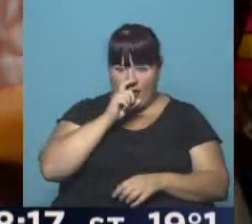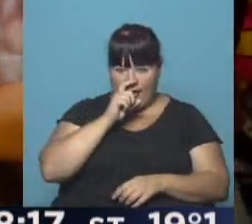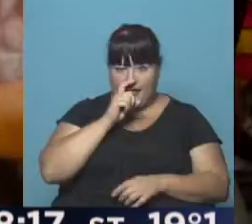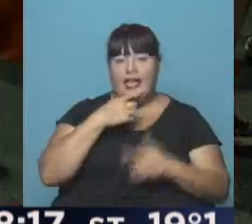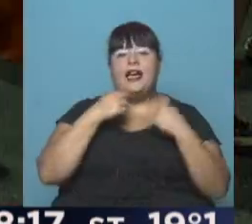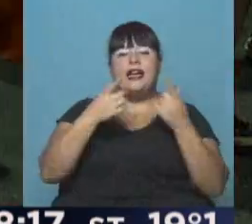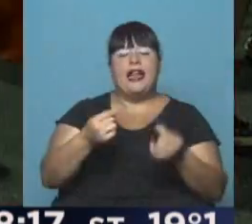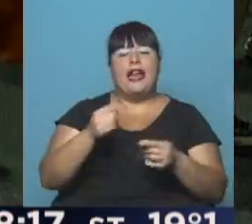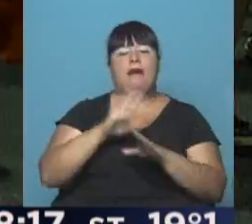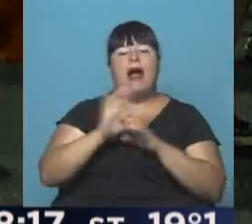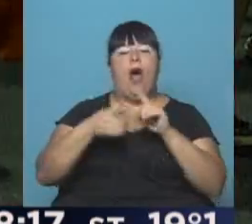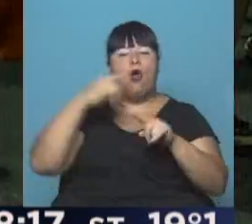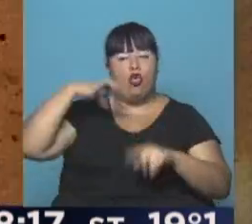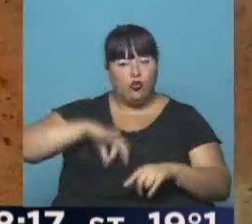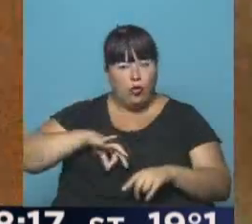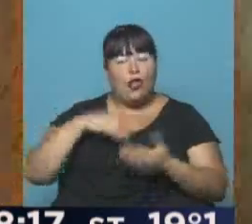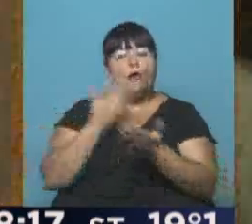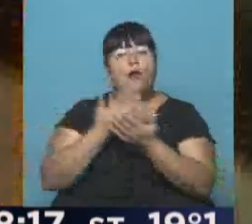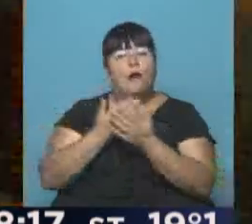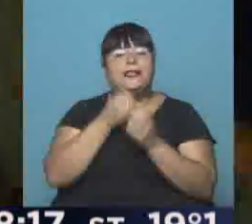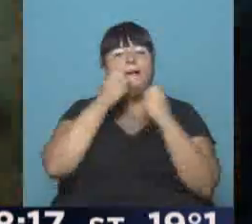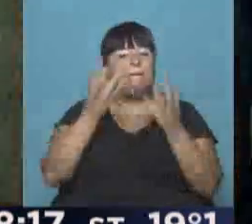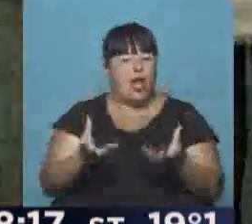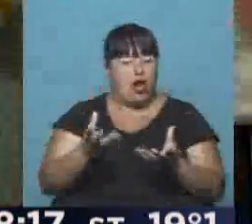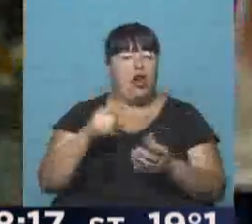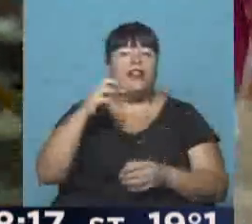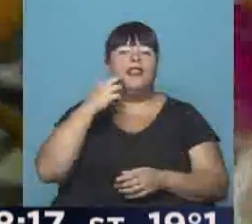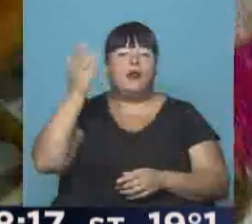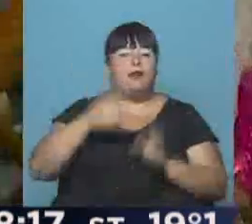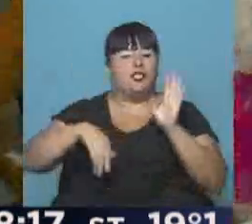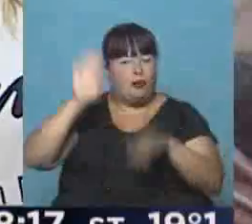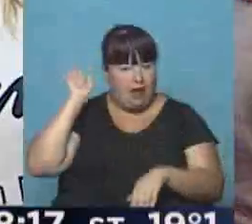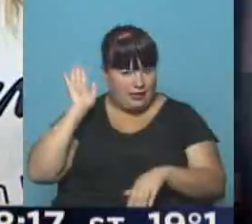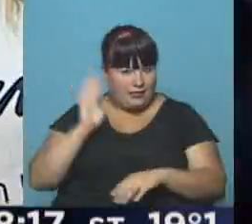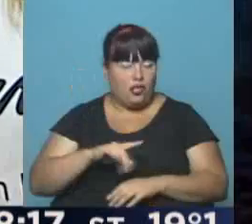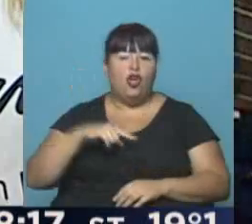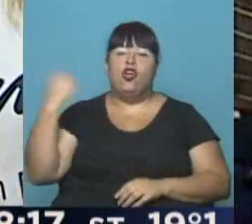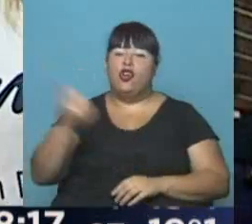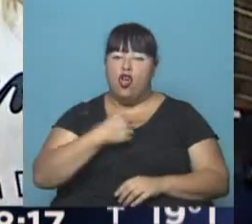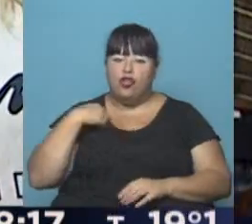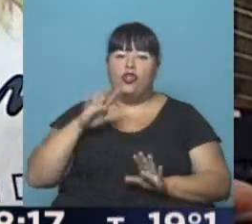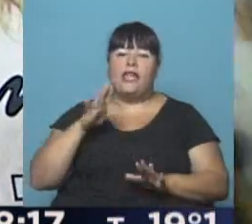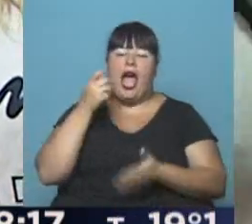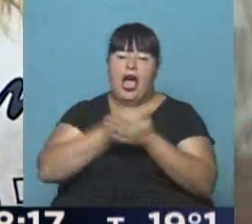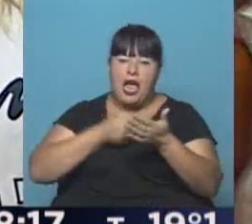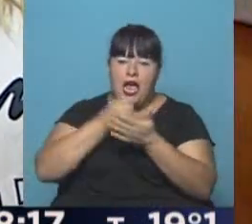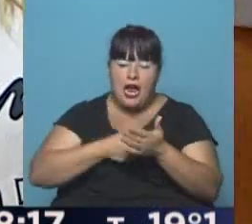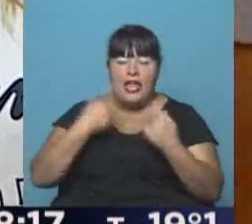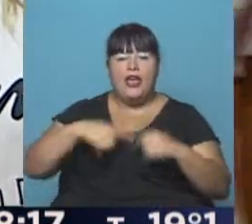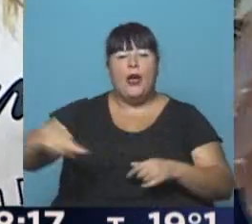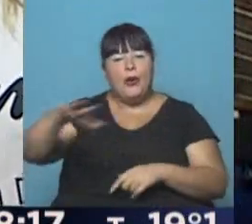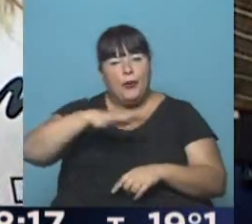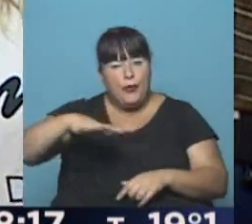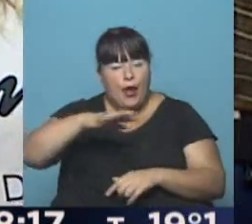en reclamo de un llamado a paritarias con ofertas superadoras al 19%. Nosotros venimos haciendo acciones en los distintos